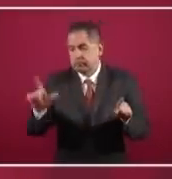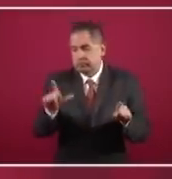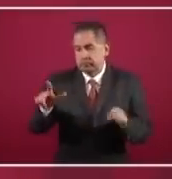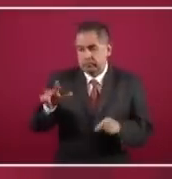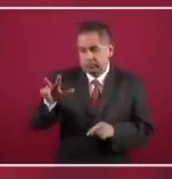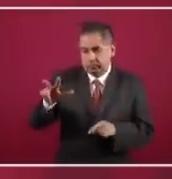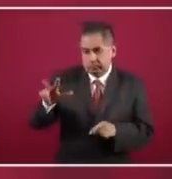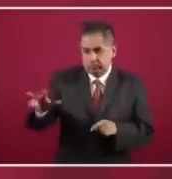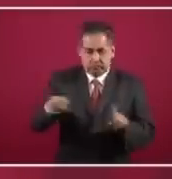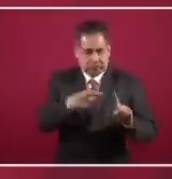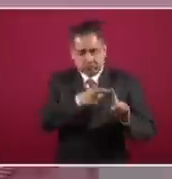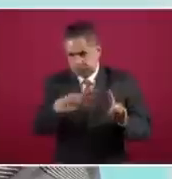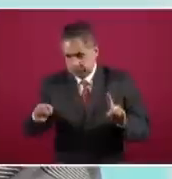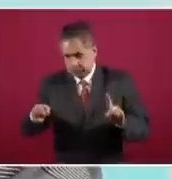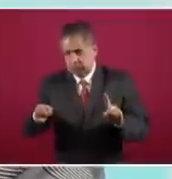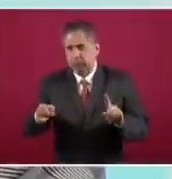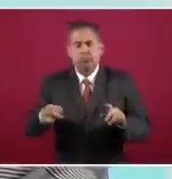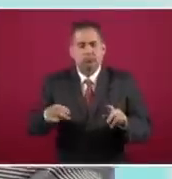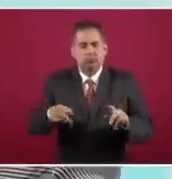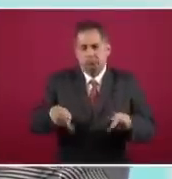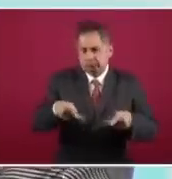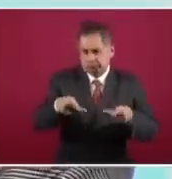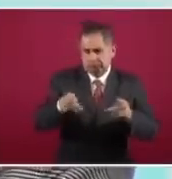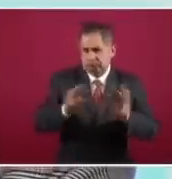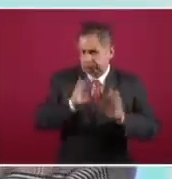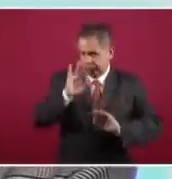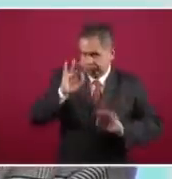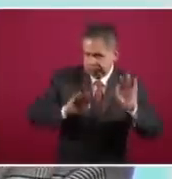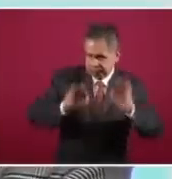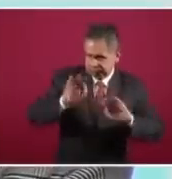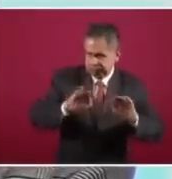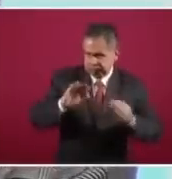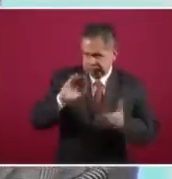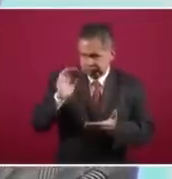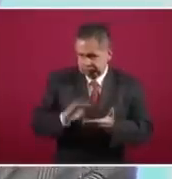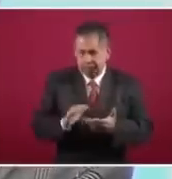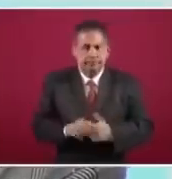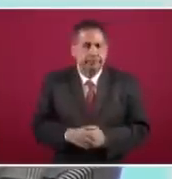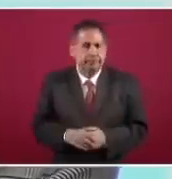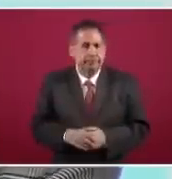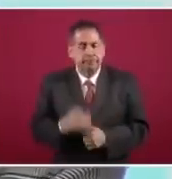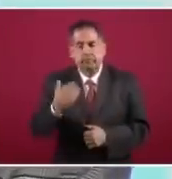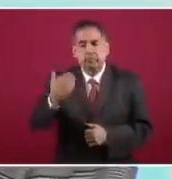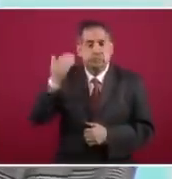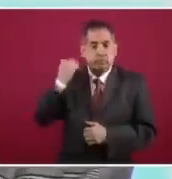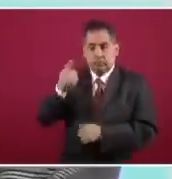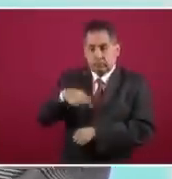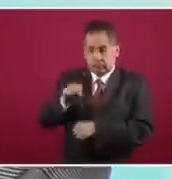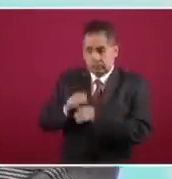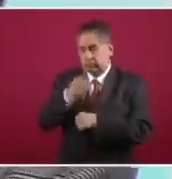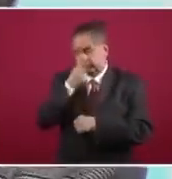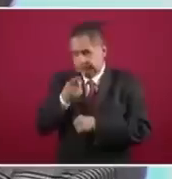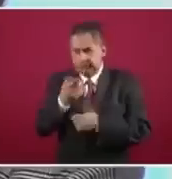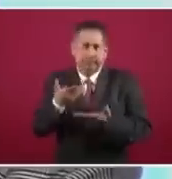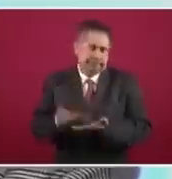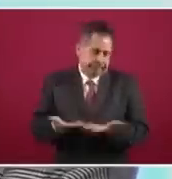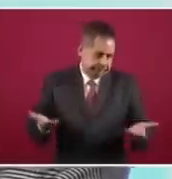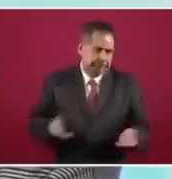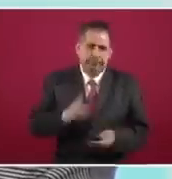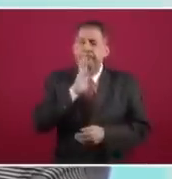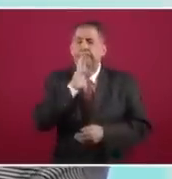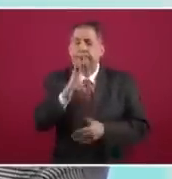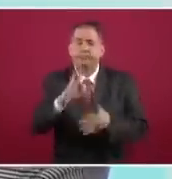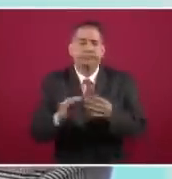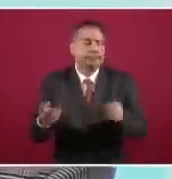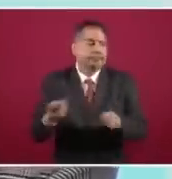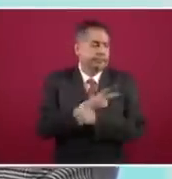18. Y como mencionamos hace una semana también, les venimos a presentar los resultados de